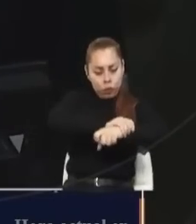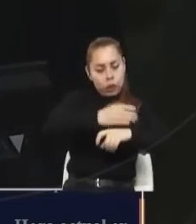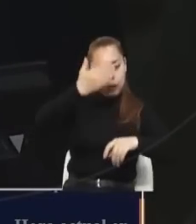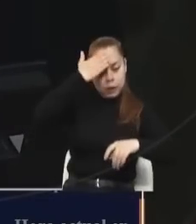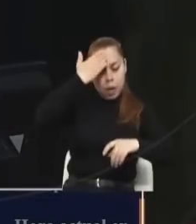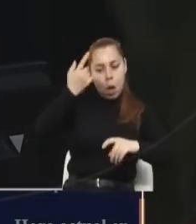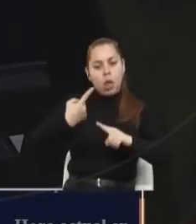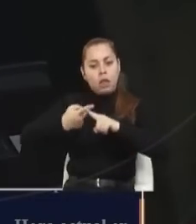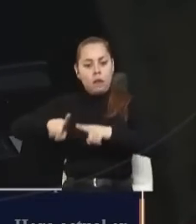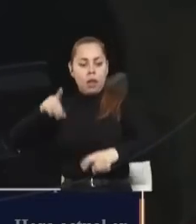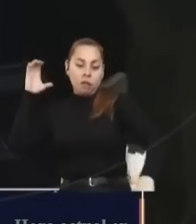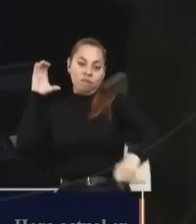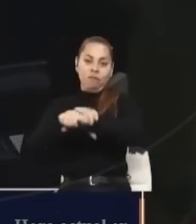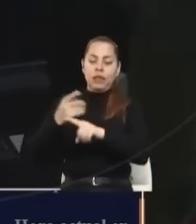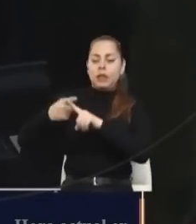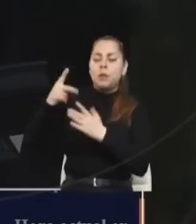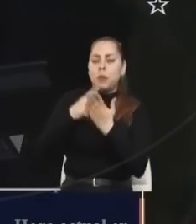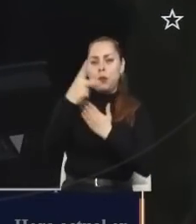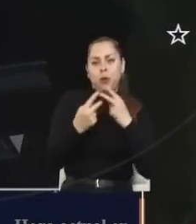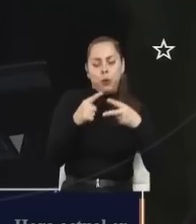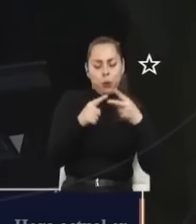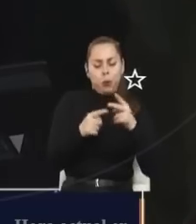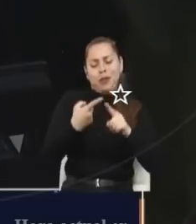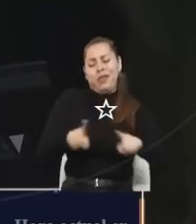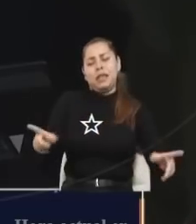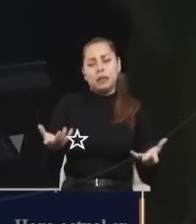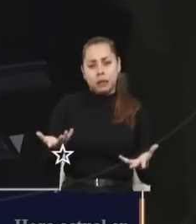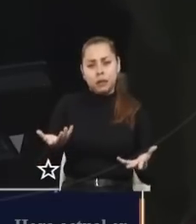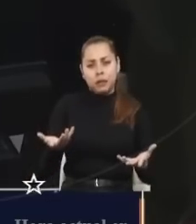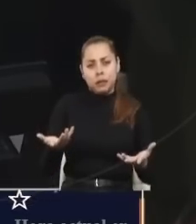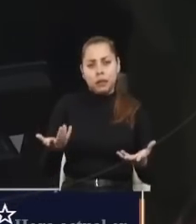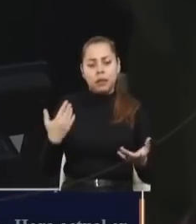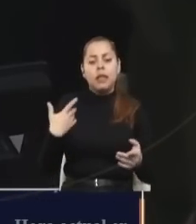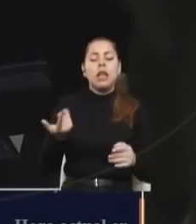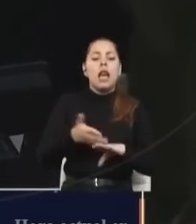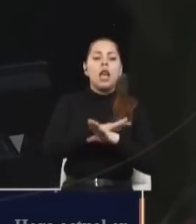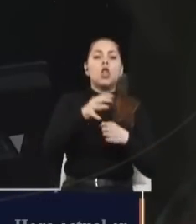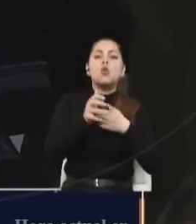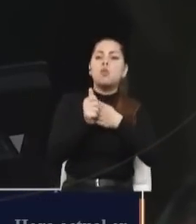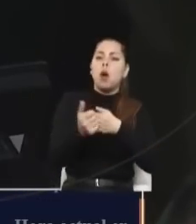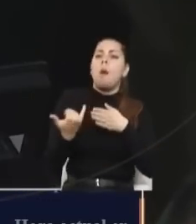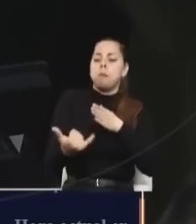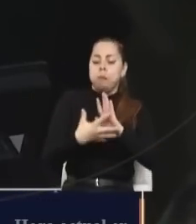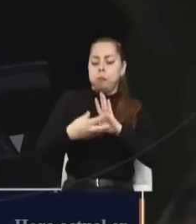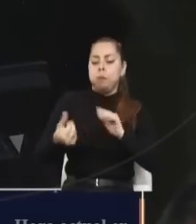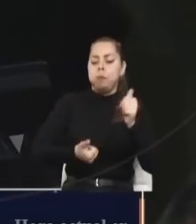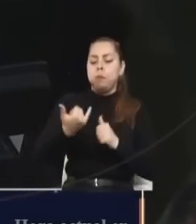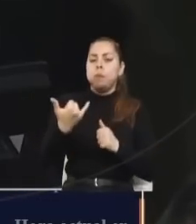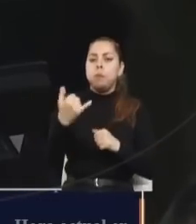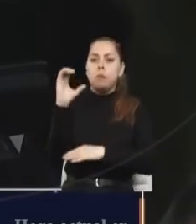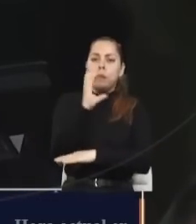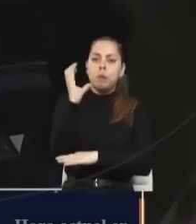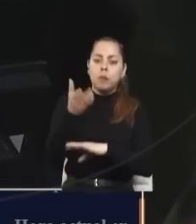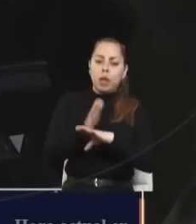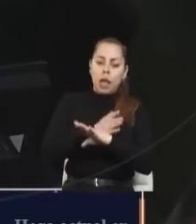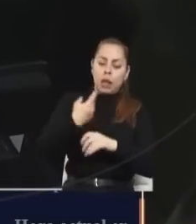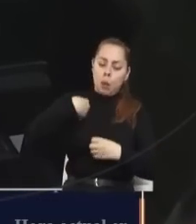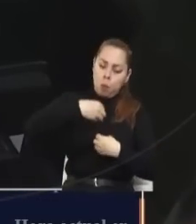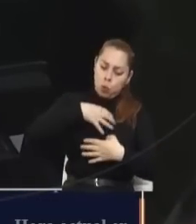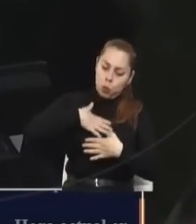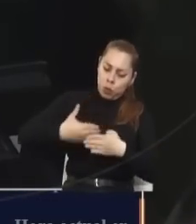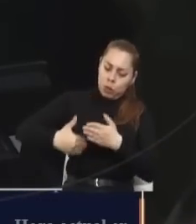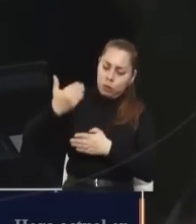de sometimiento y son dos proyectos diferentes. Y se basa en un modelo que ya existe en Colombia. El principio de oportunidad existe hace muchos